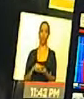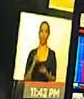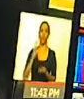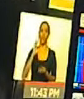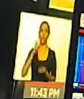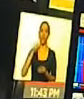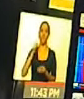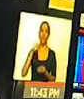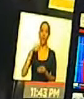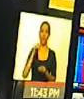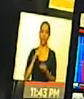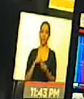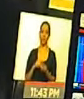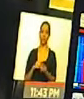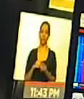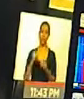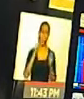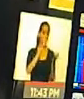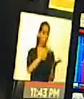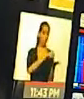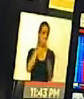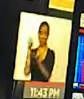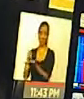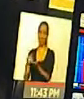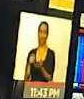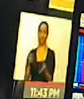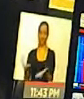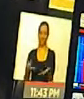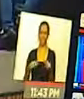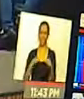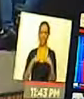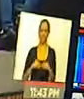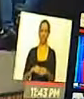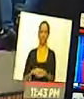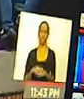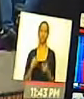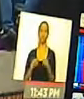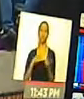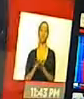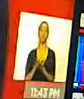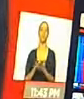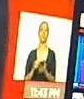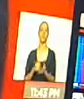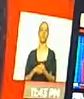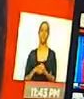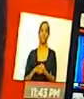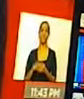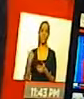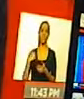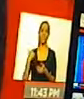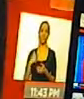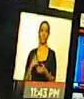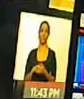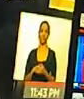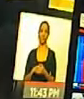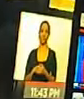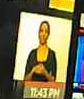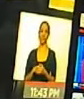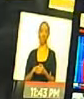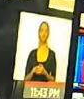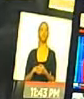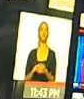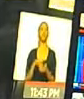El Chapo Guzmán, puerta a puerta, el Chapo Guzmán lo recibe. Cosas están pasando. Aquí tenemos delivery. Pero miren, ustedes saben